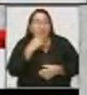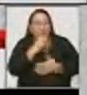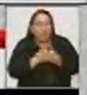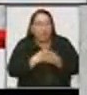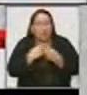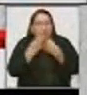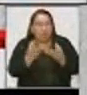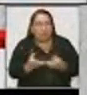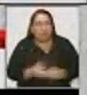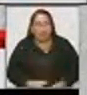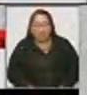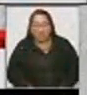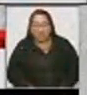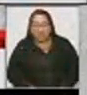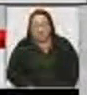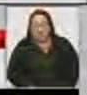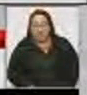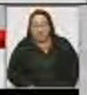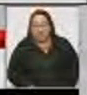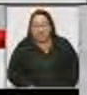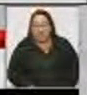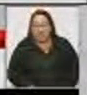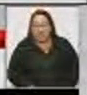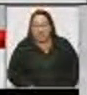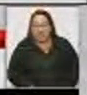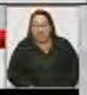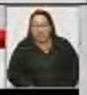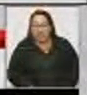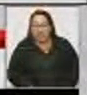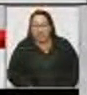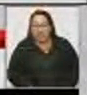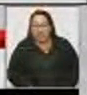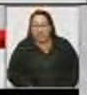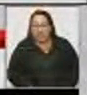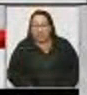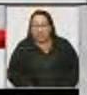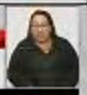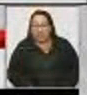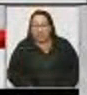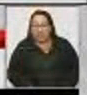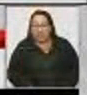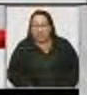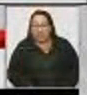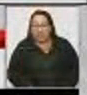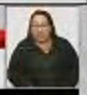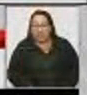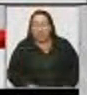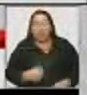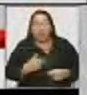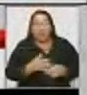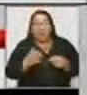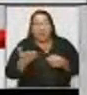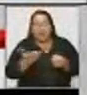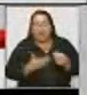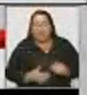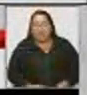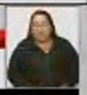más mujeres tienen acceso a los servicios porque hemos ampliado la cobertura de los mismos.